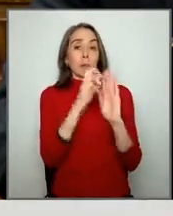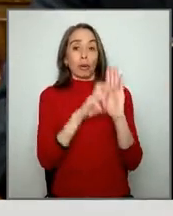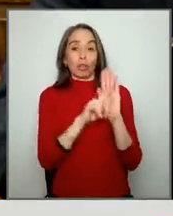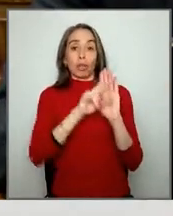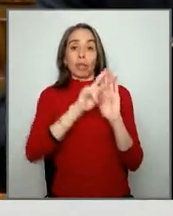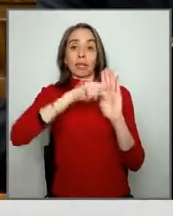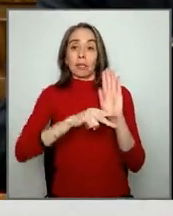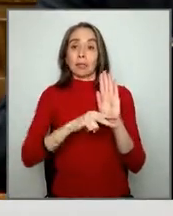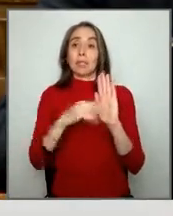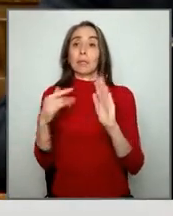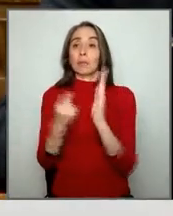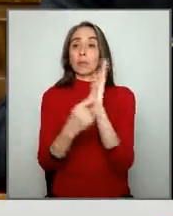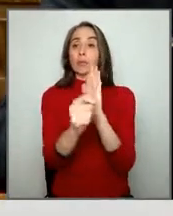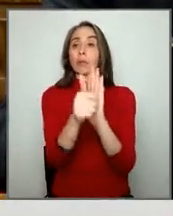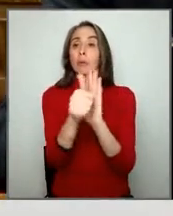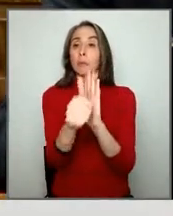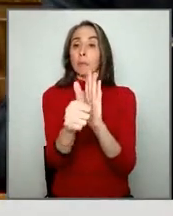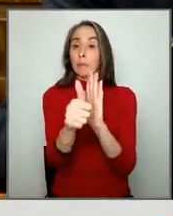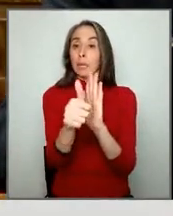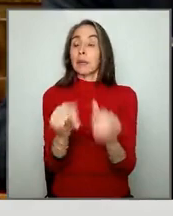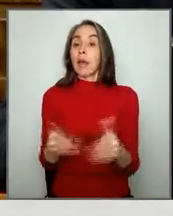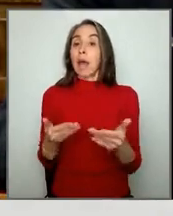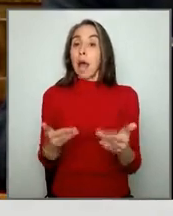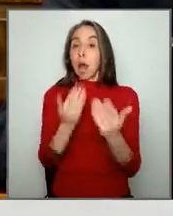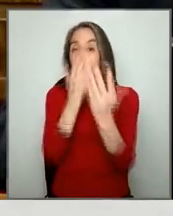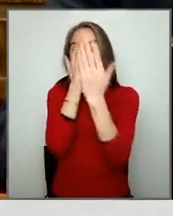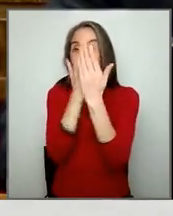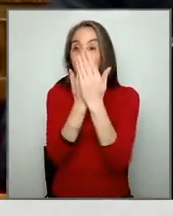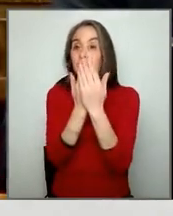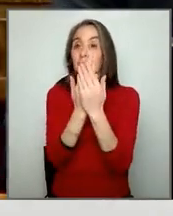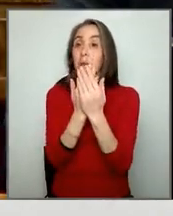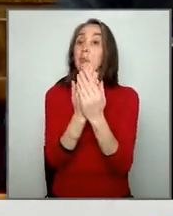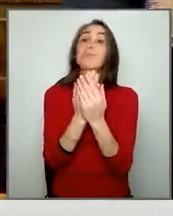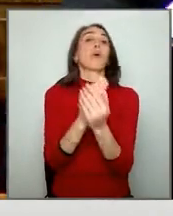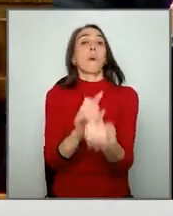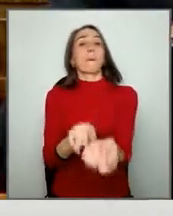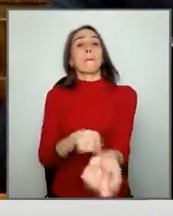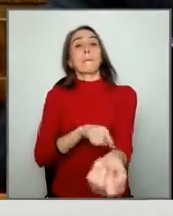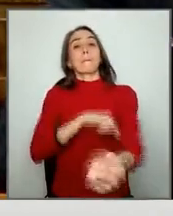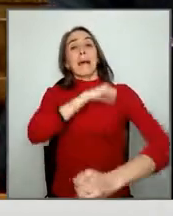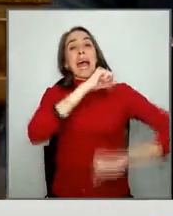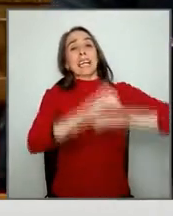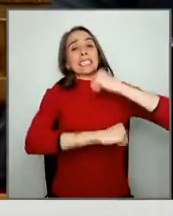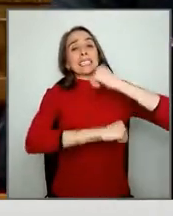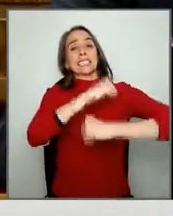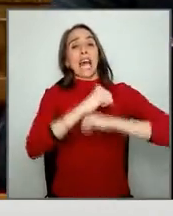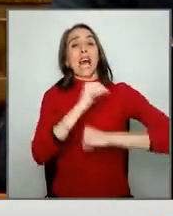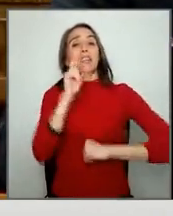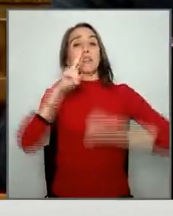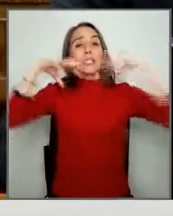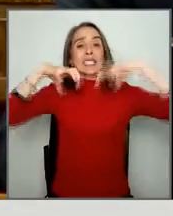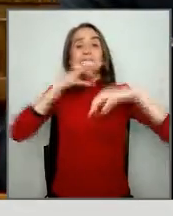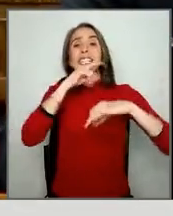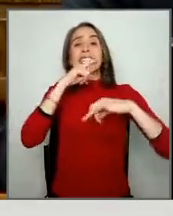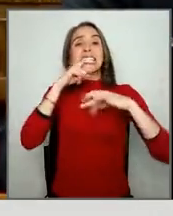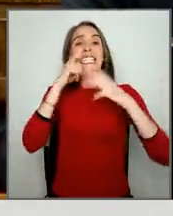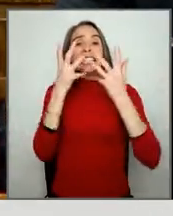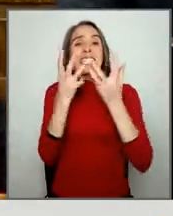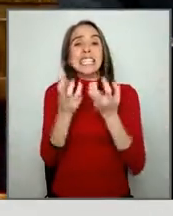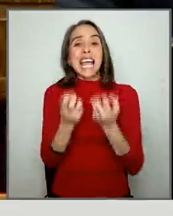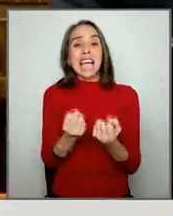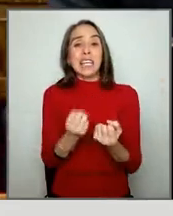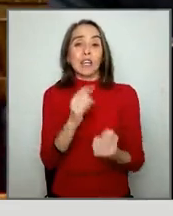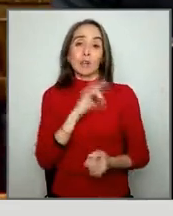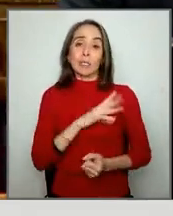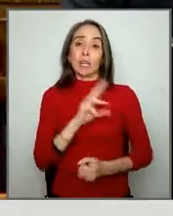la dirección correcta actualmente enfrentamos una de las sequías más prolongadas y extensas en la historia de nuestro país con 277